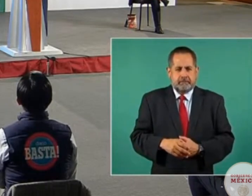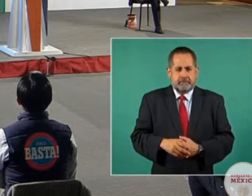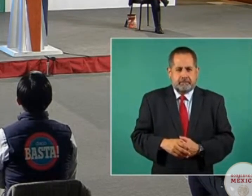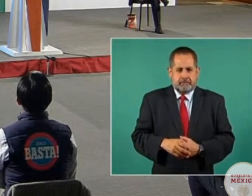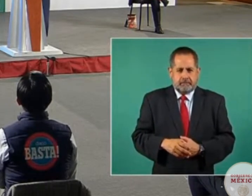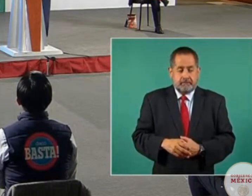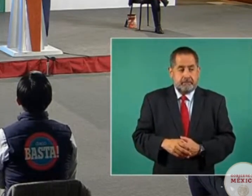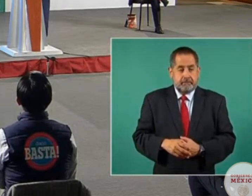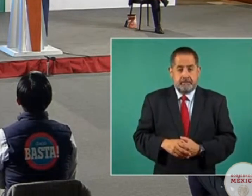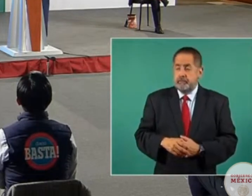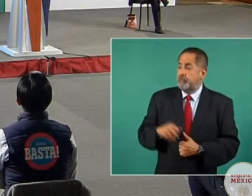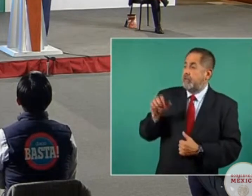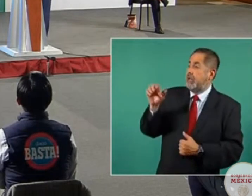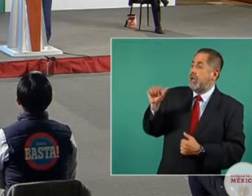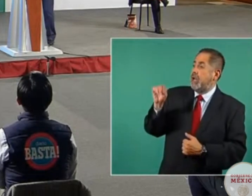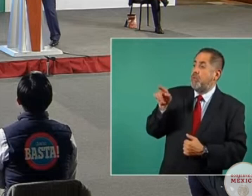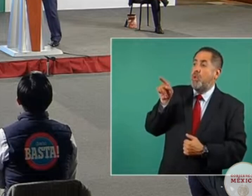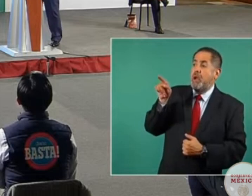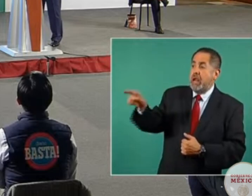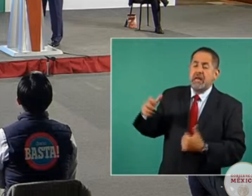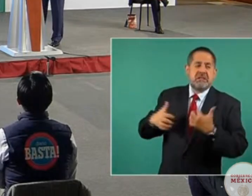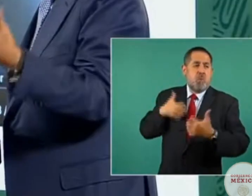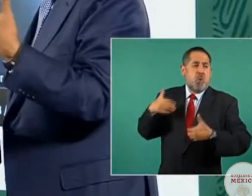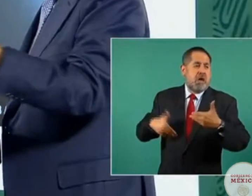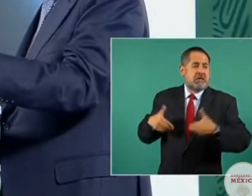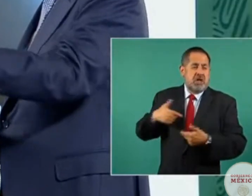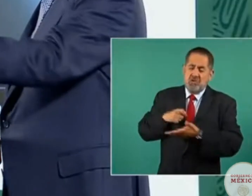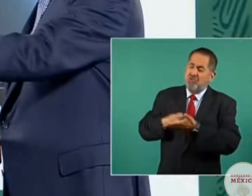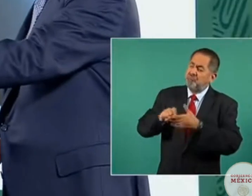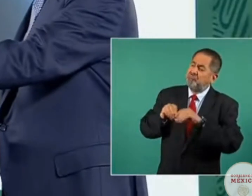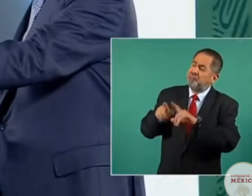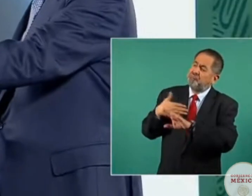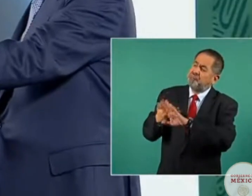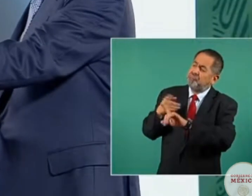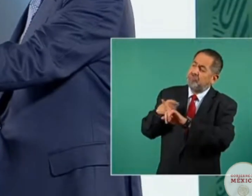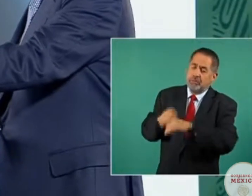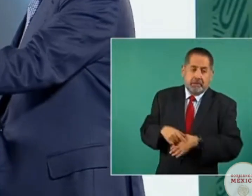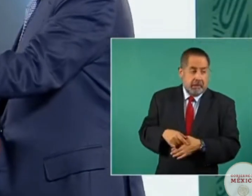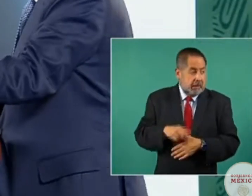Y le molesta mucho mis críticas, pues tampoco, ni siquiera, pues,